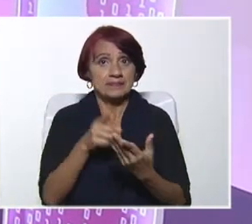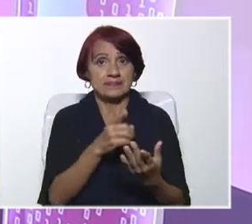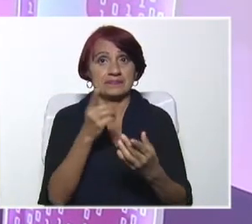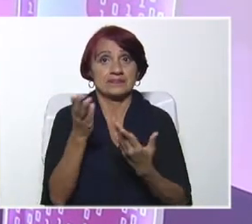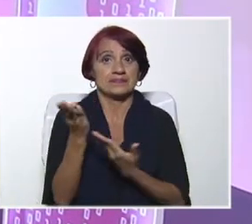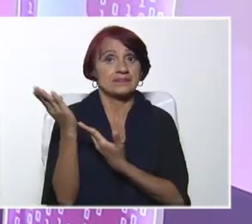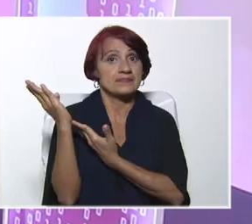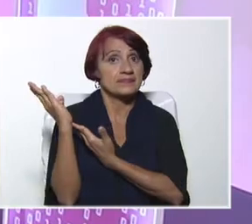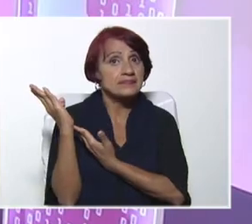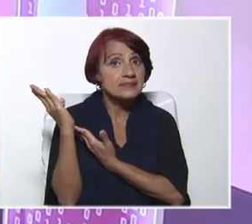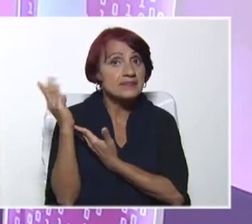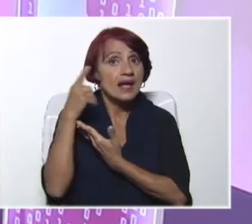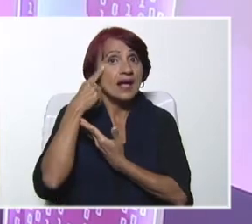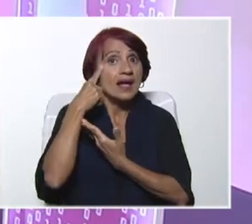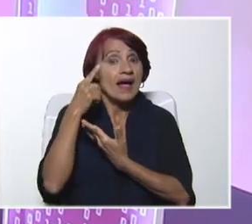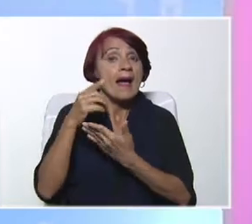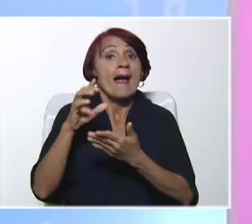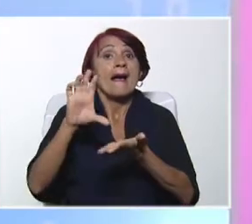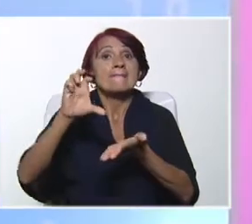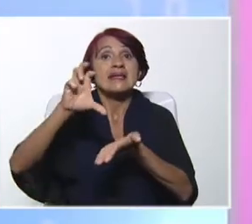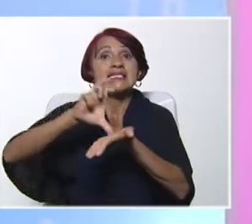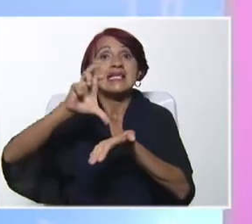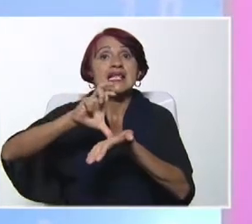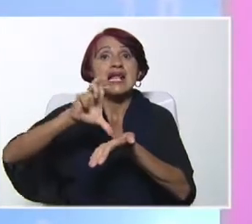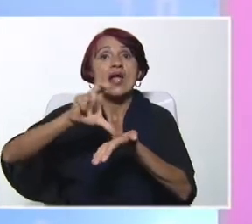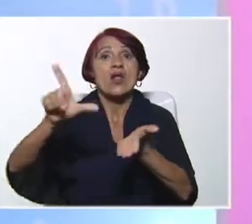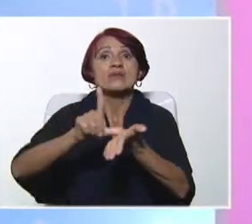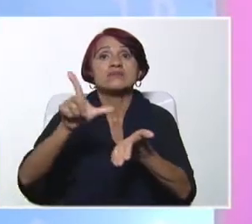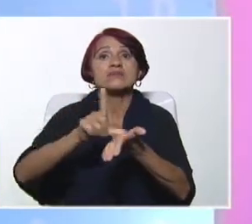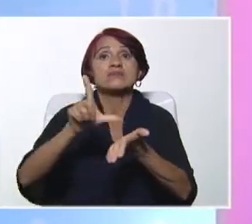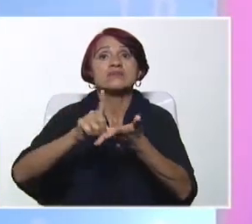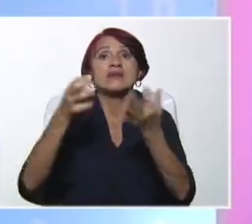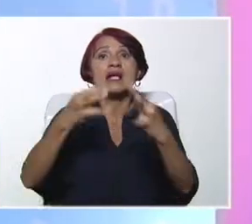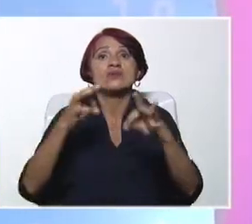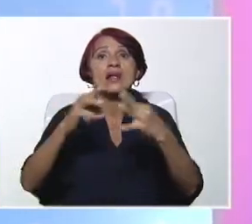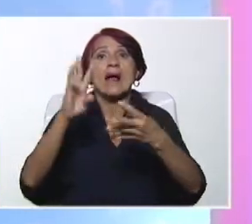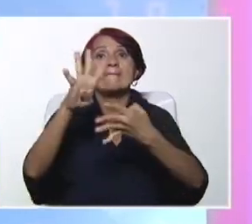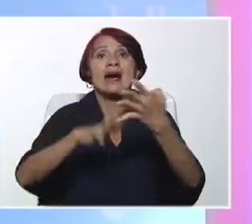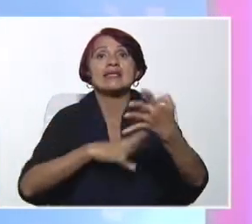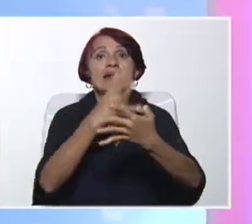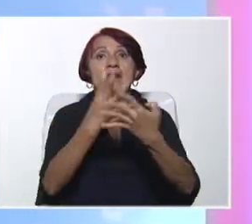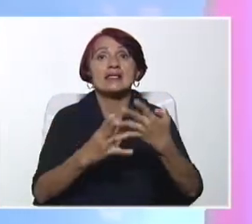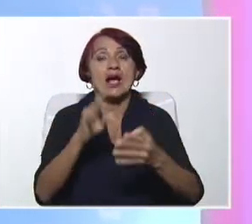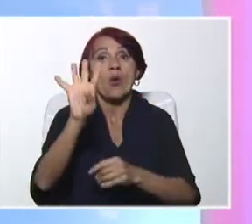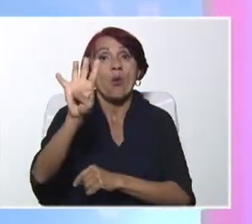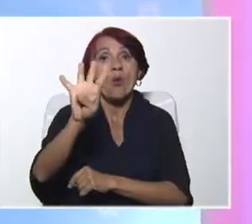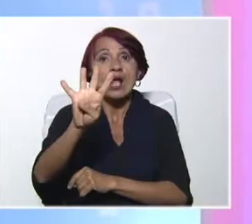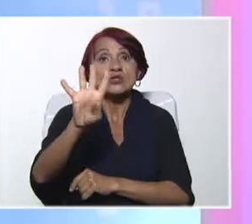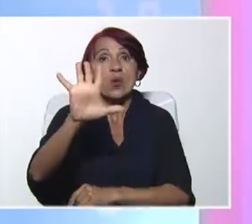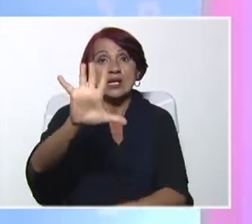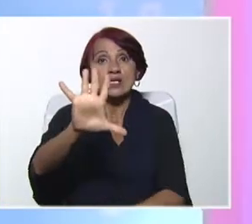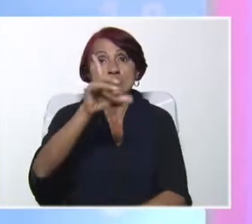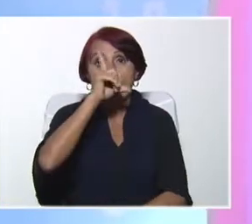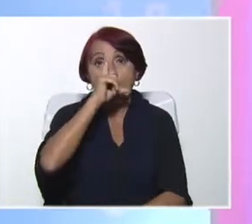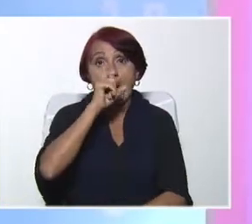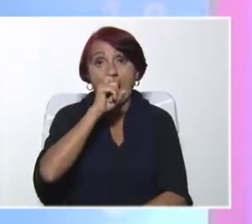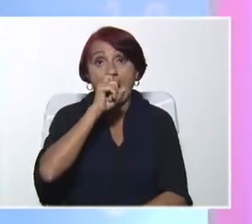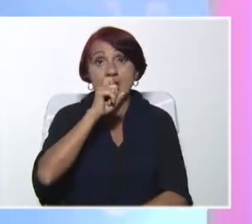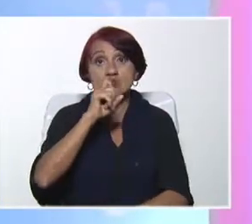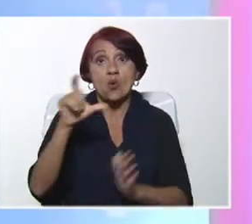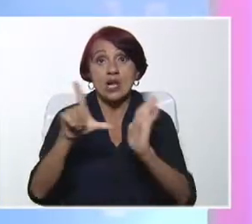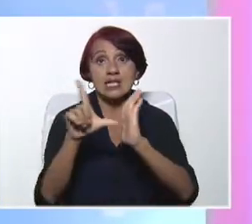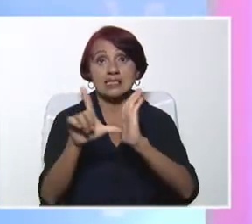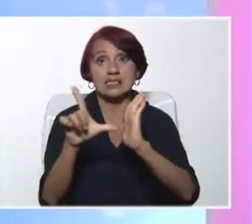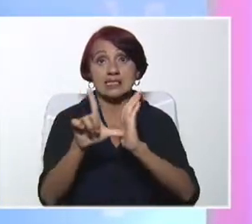nuestro libro de la colección Bicentenario y se trata Naturaleza Matemática, en este caso para cuarto y quinto año de educación